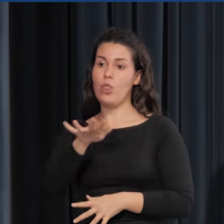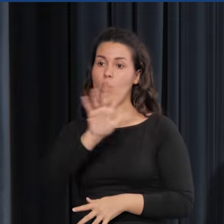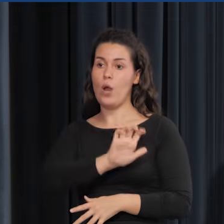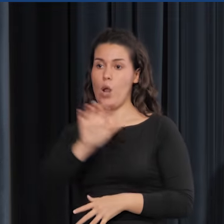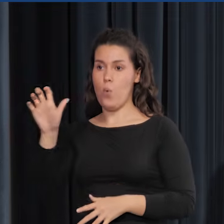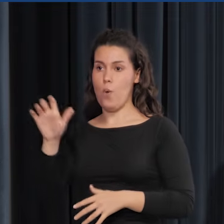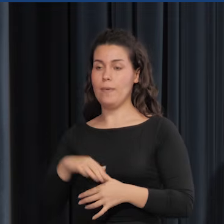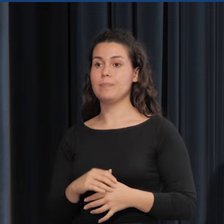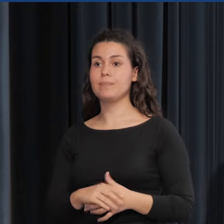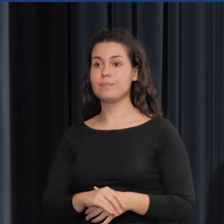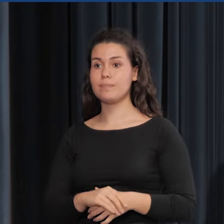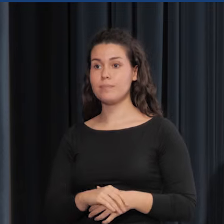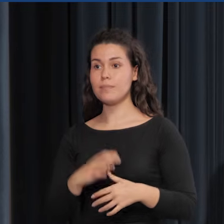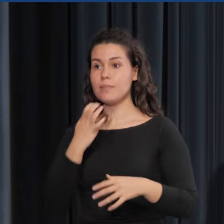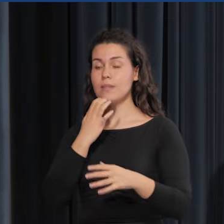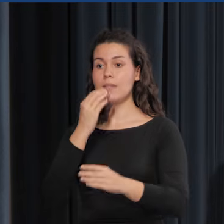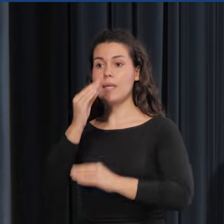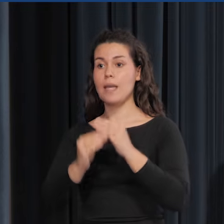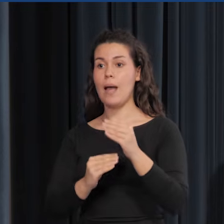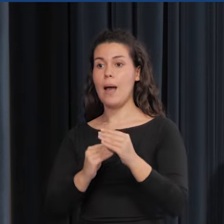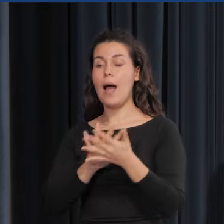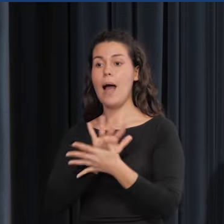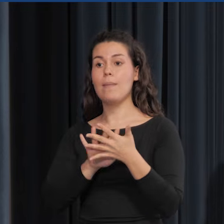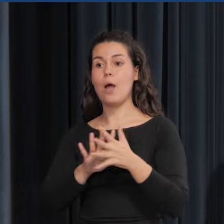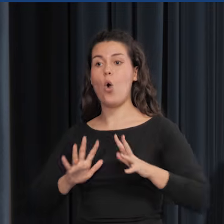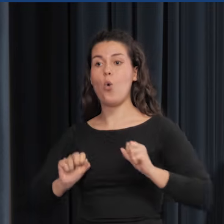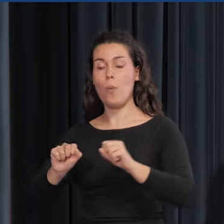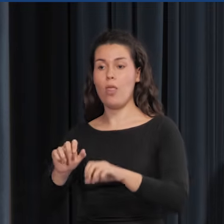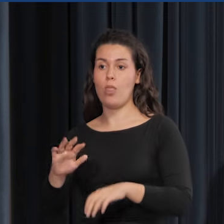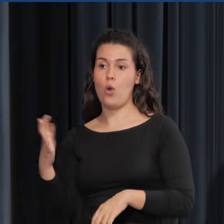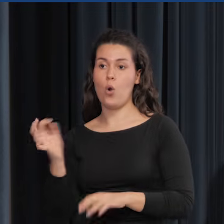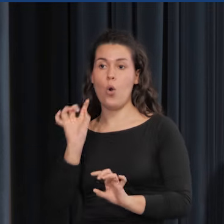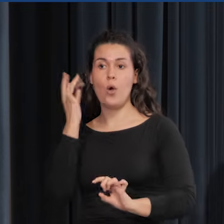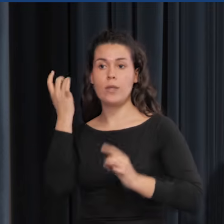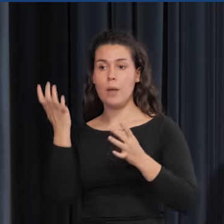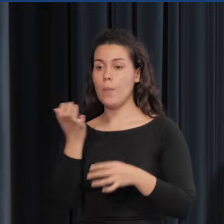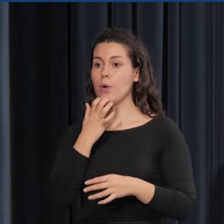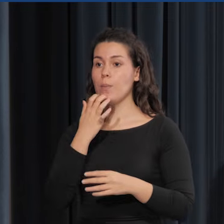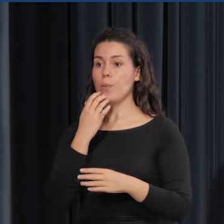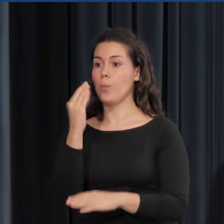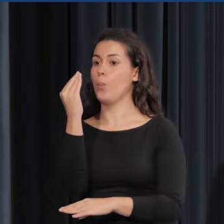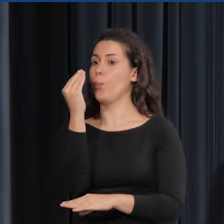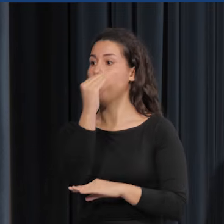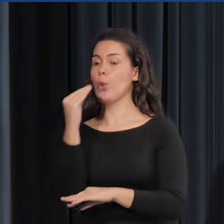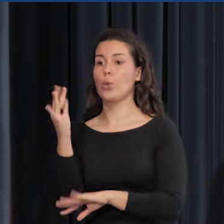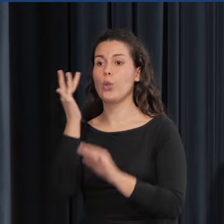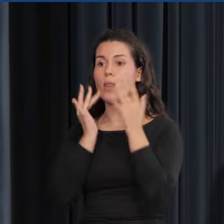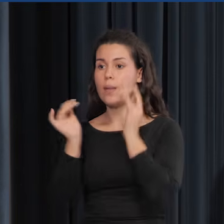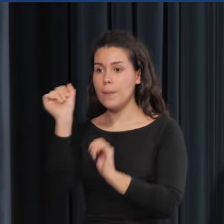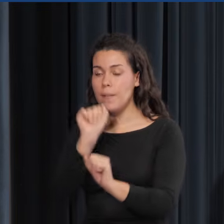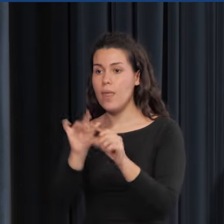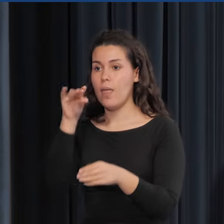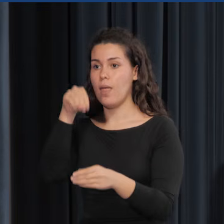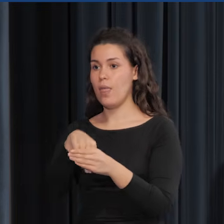Si vamos a la ocupación y a la actividad, cualquier actividad que hagamos, desde limpiar, los productos de limpieza que emiten diferentes